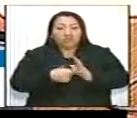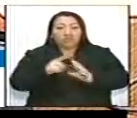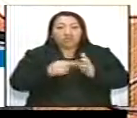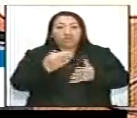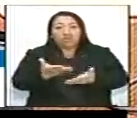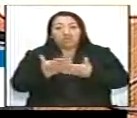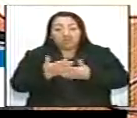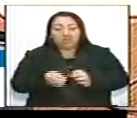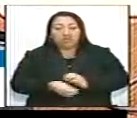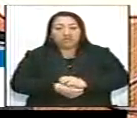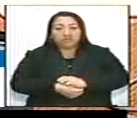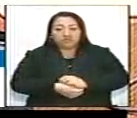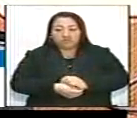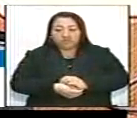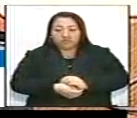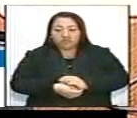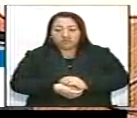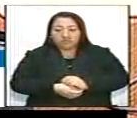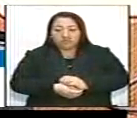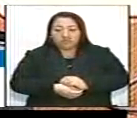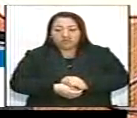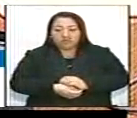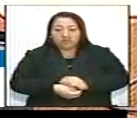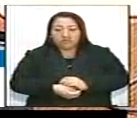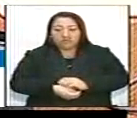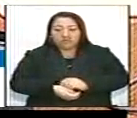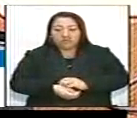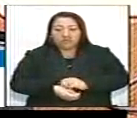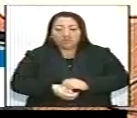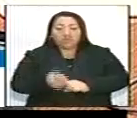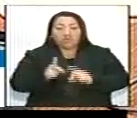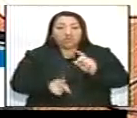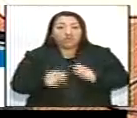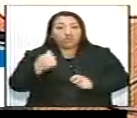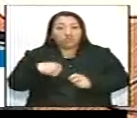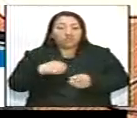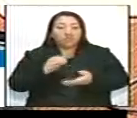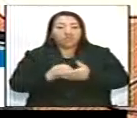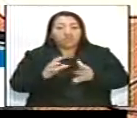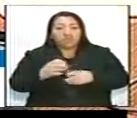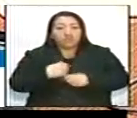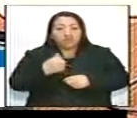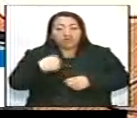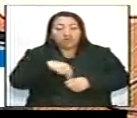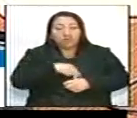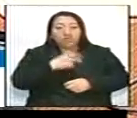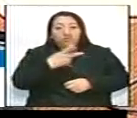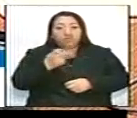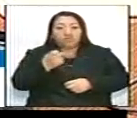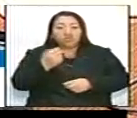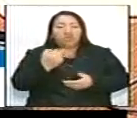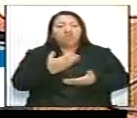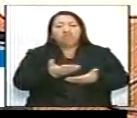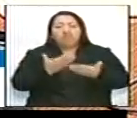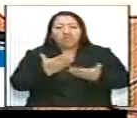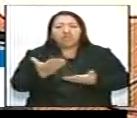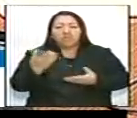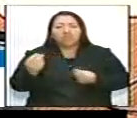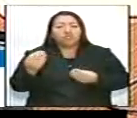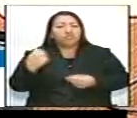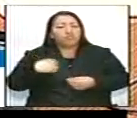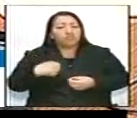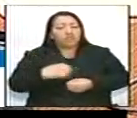Quizá algunos de los municipios que están aquí presentes han sido parte de esos reclamos. Hemos recibido nosotros 200 reclamos de 200